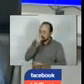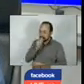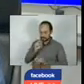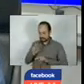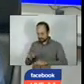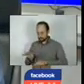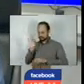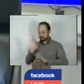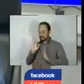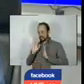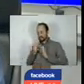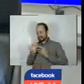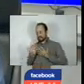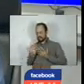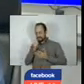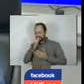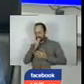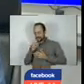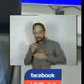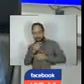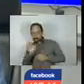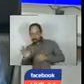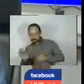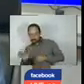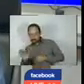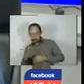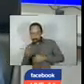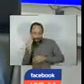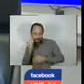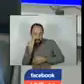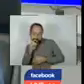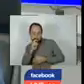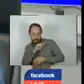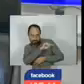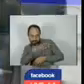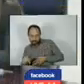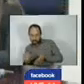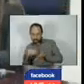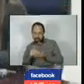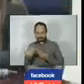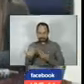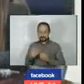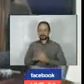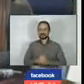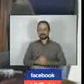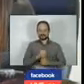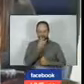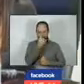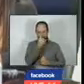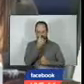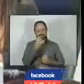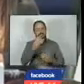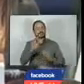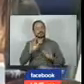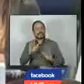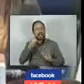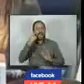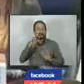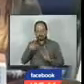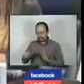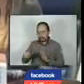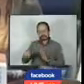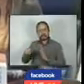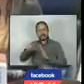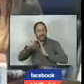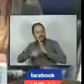a que los animalitos sean, o sea, que las padres regresen a criar los animales. Pero de encontrarse un silvestre lastimado